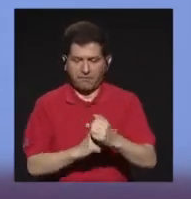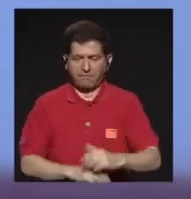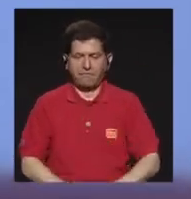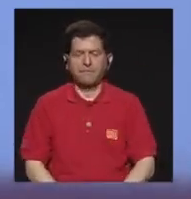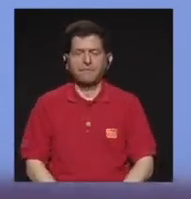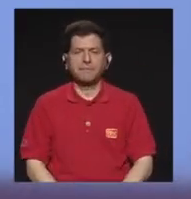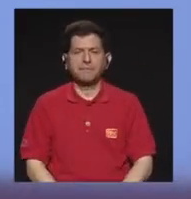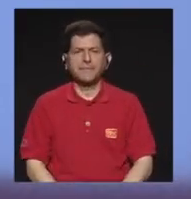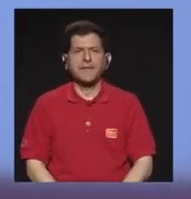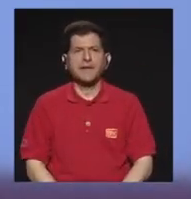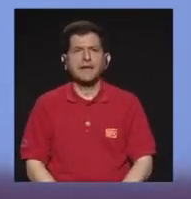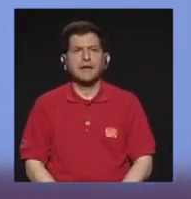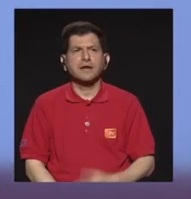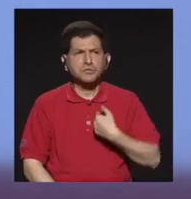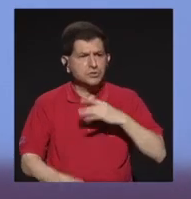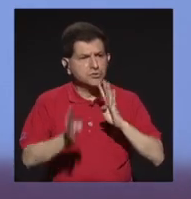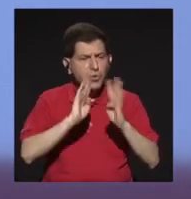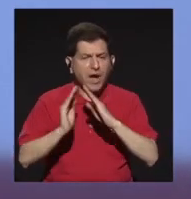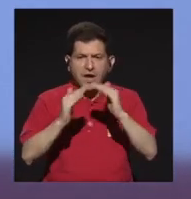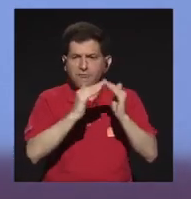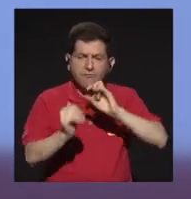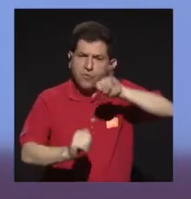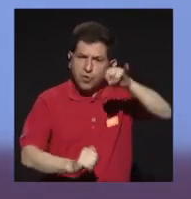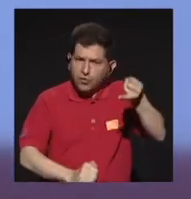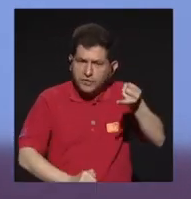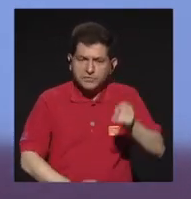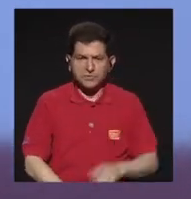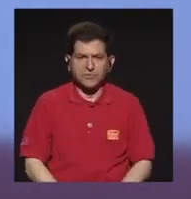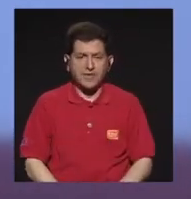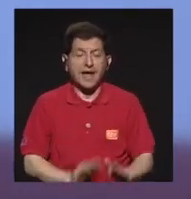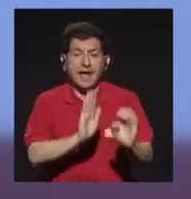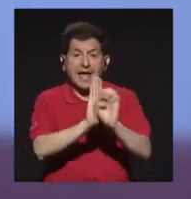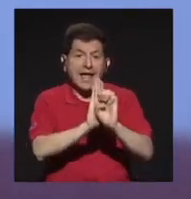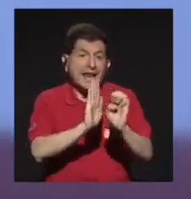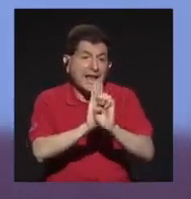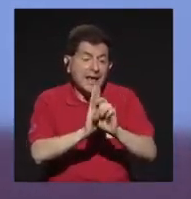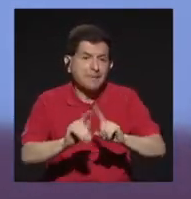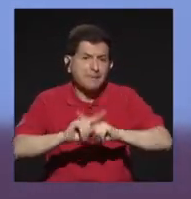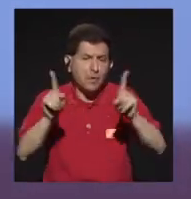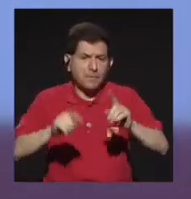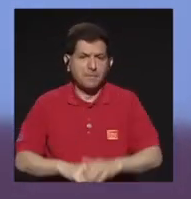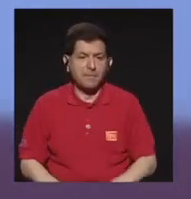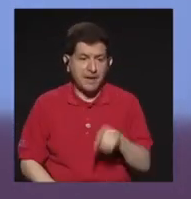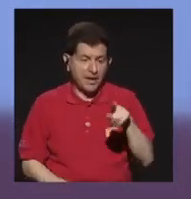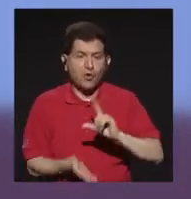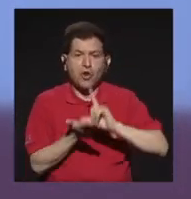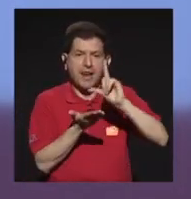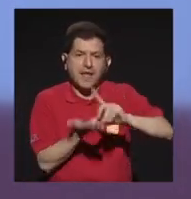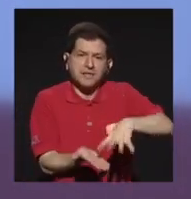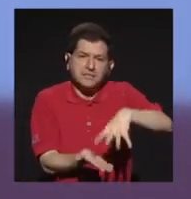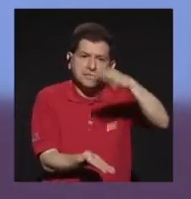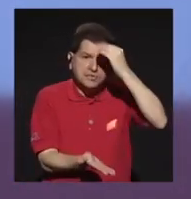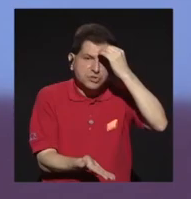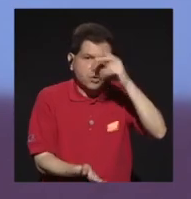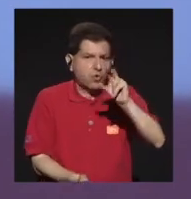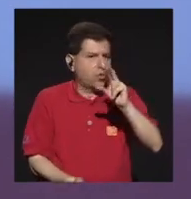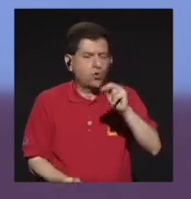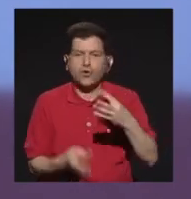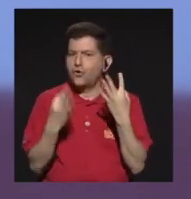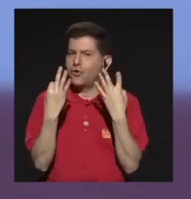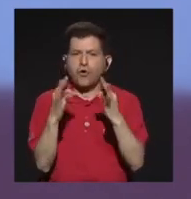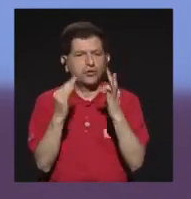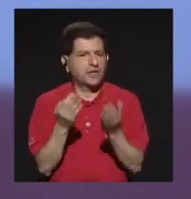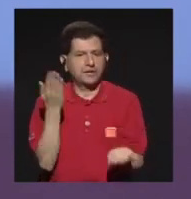yo hablo de ciudad juárez como como el ejemplo pero para extraer una lección no para hacer una